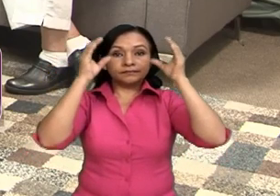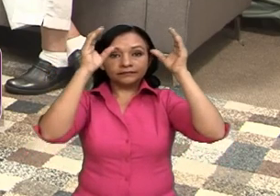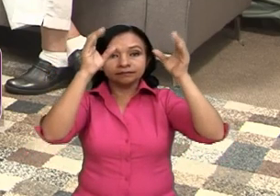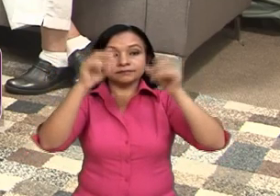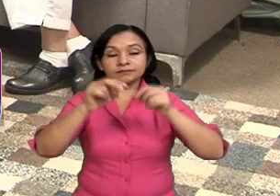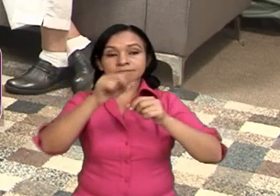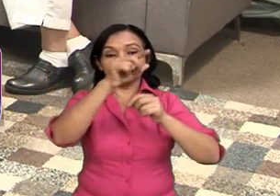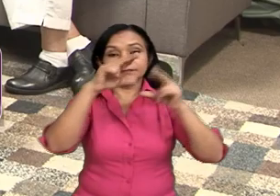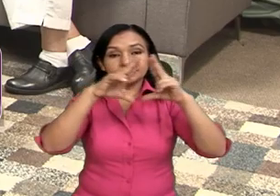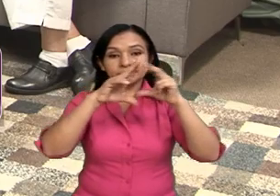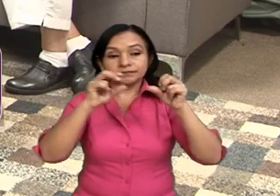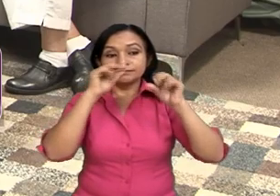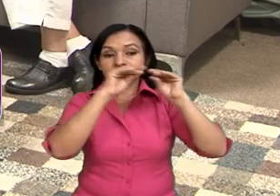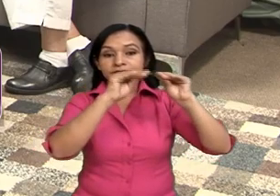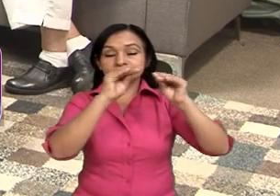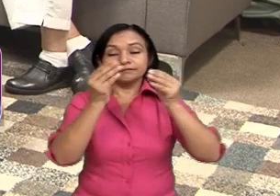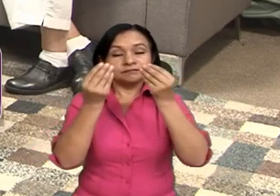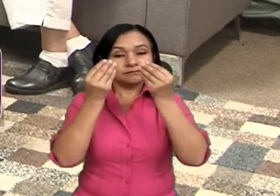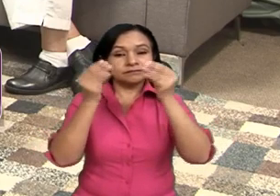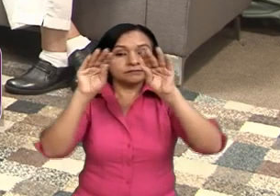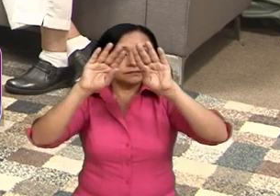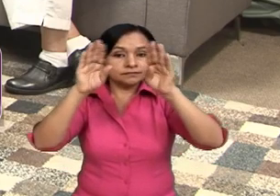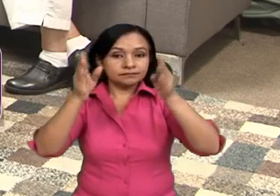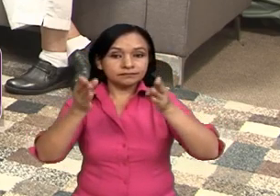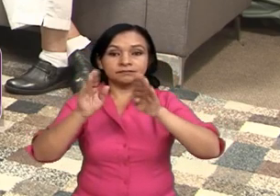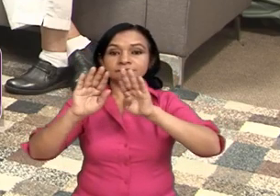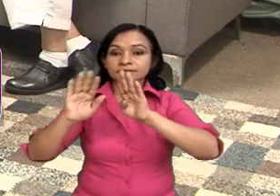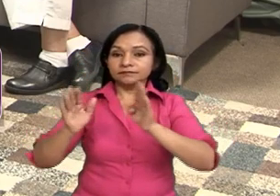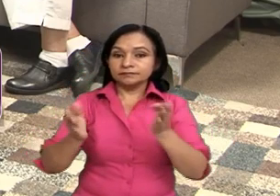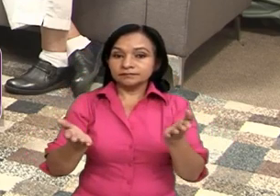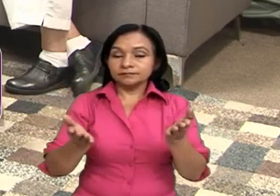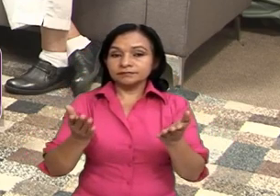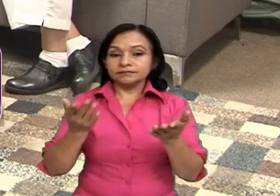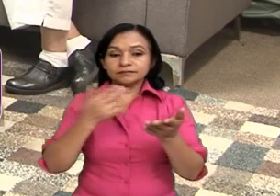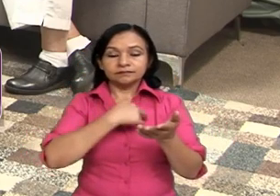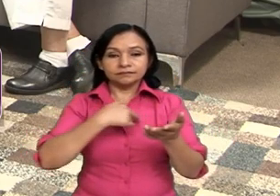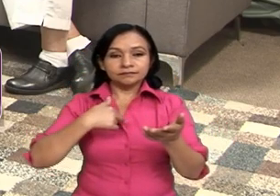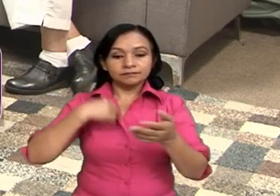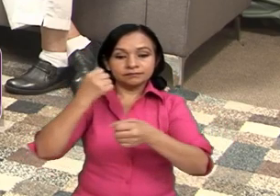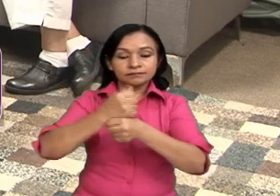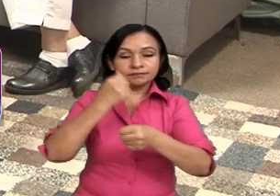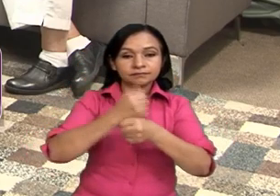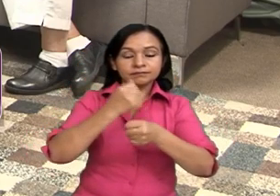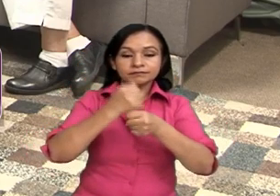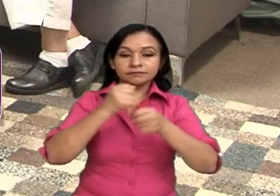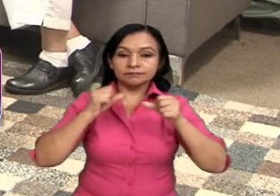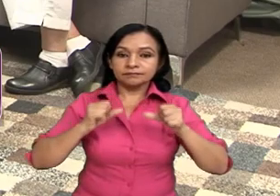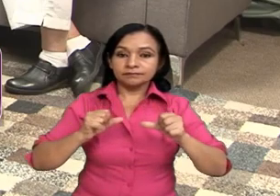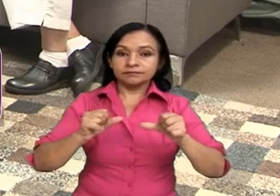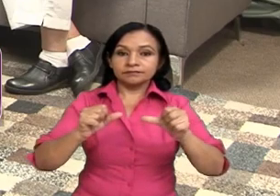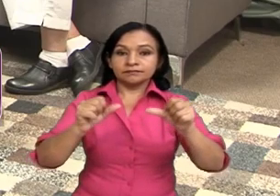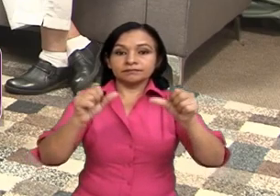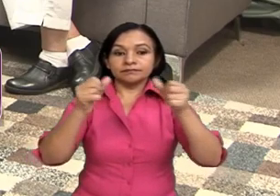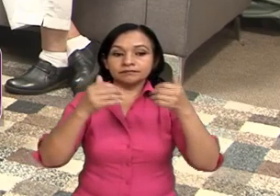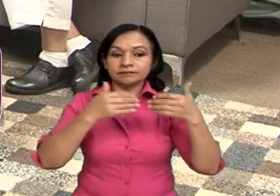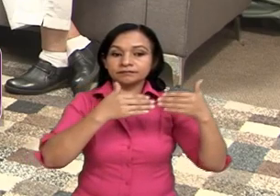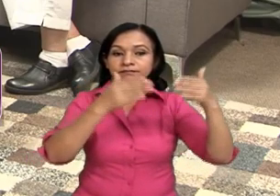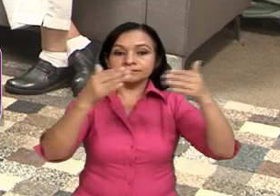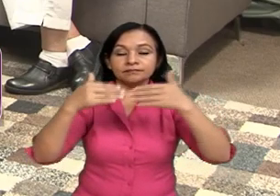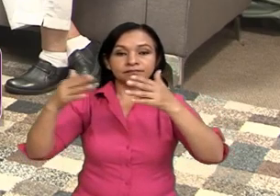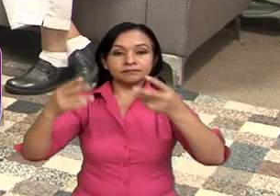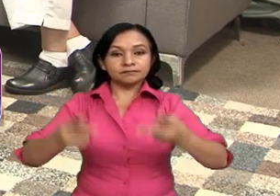de Nicaragua. Y con capitalización para producción, para emprendimiento y para abrirse paso en la